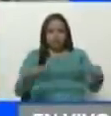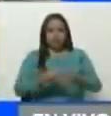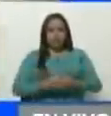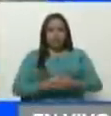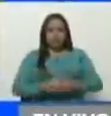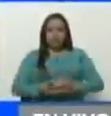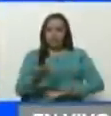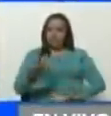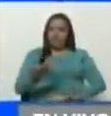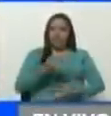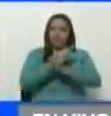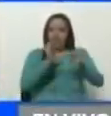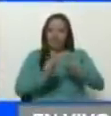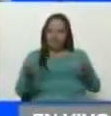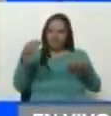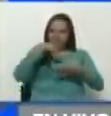instinto.